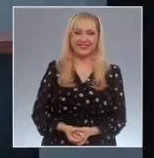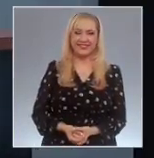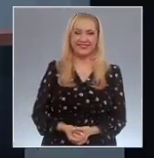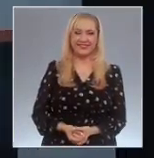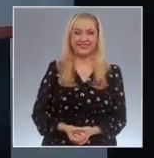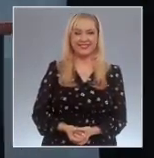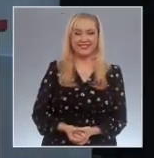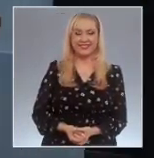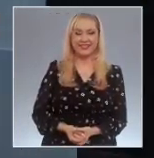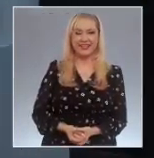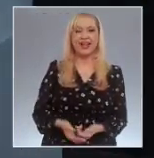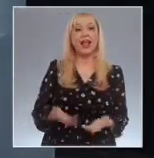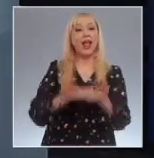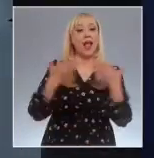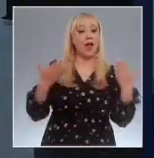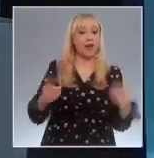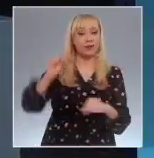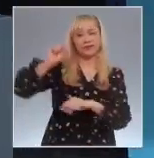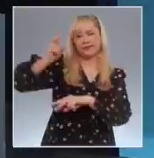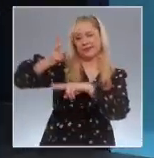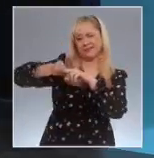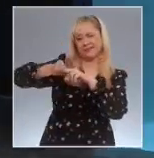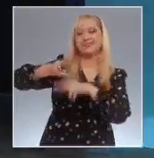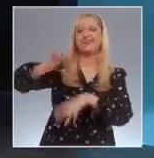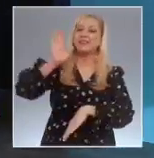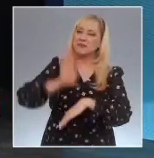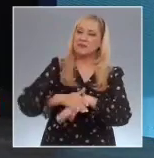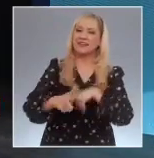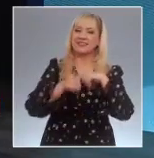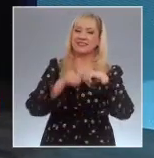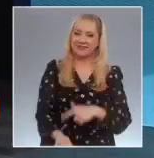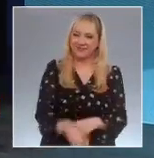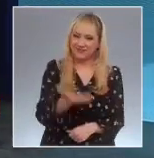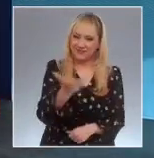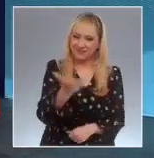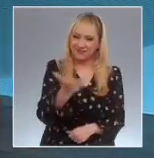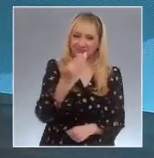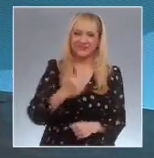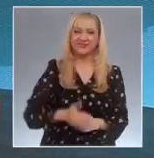Es momento de hacer una pausa, pero continúe con nosotros porque tenemos más información.